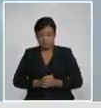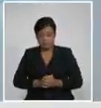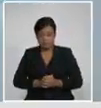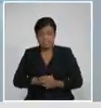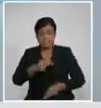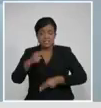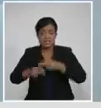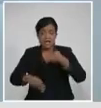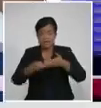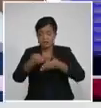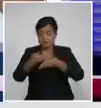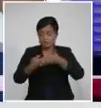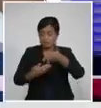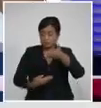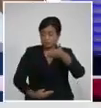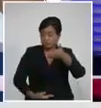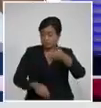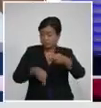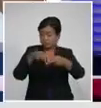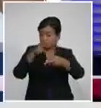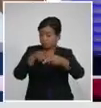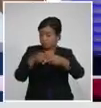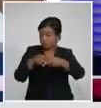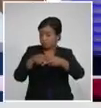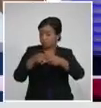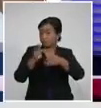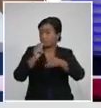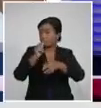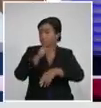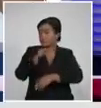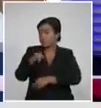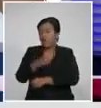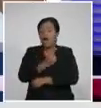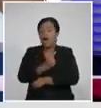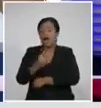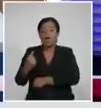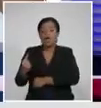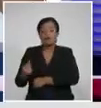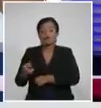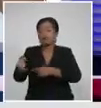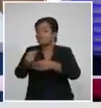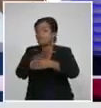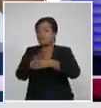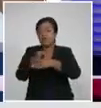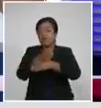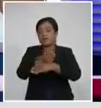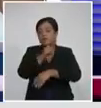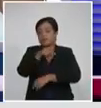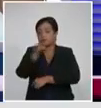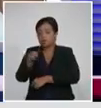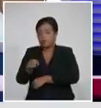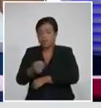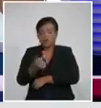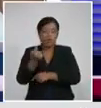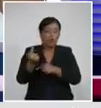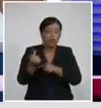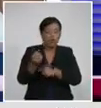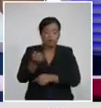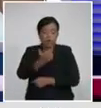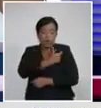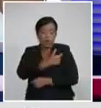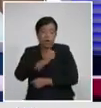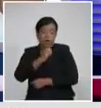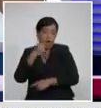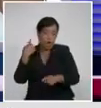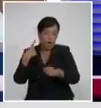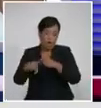números aleatorios que se llama y se le va asignando a diferentes sujetos, o uno u el otro, pero al azar. Y de